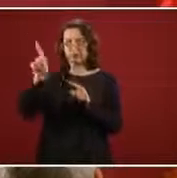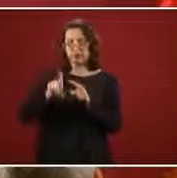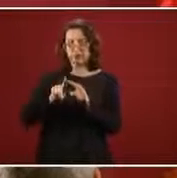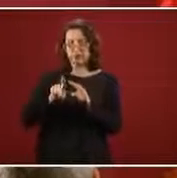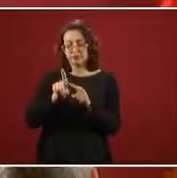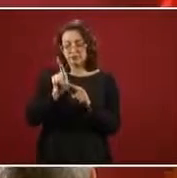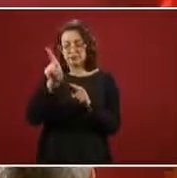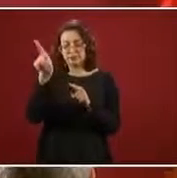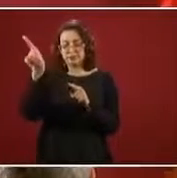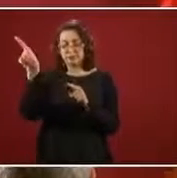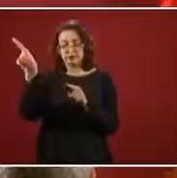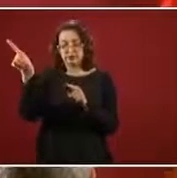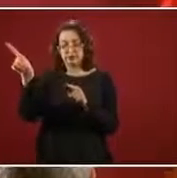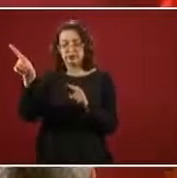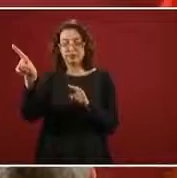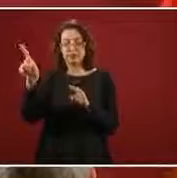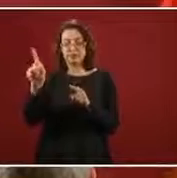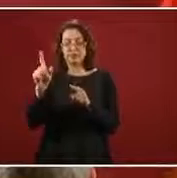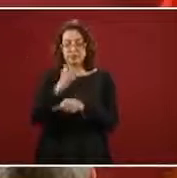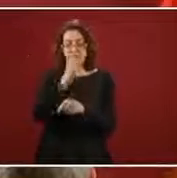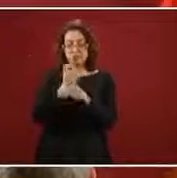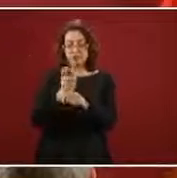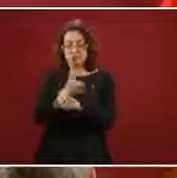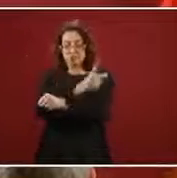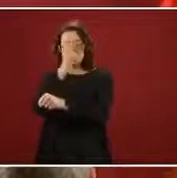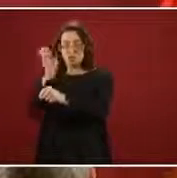este es otro,